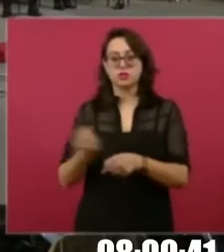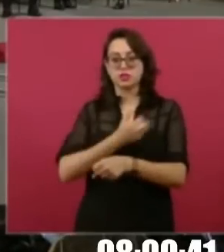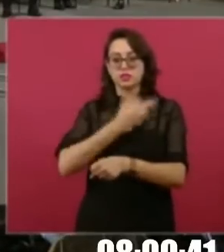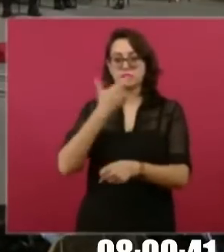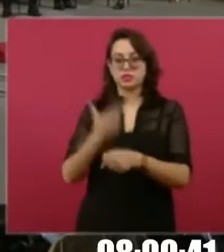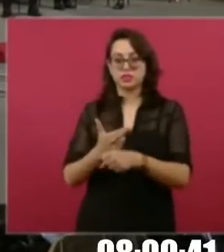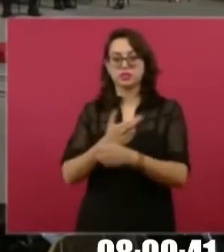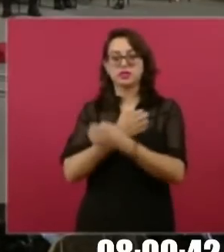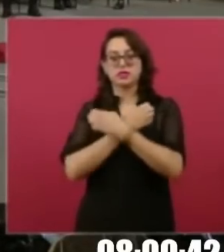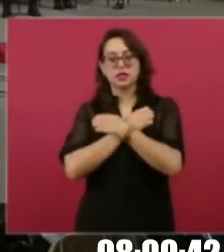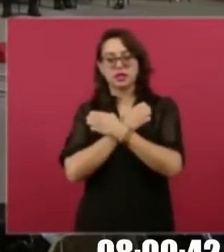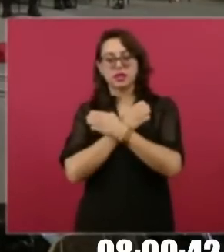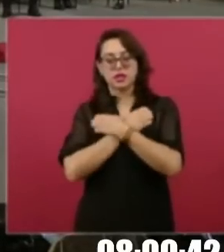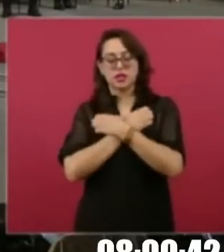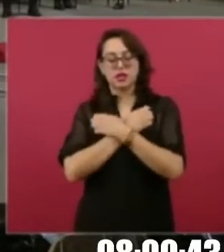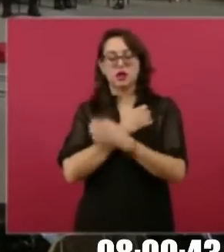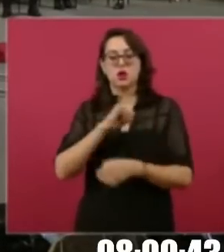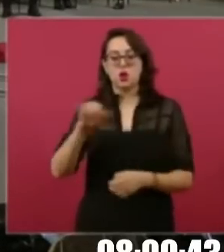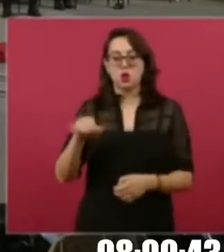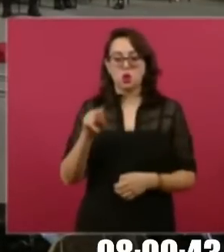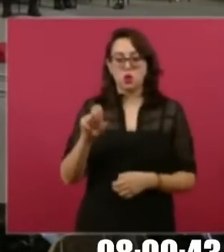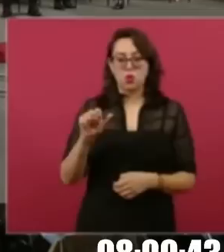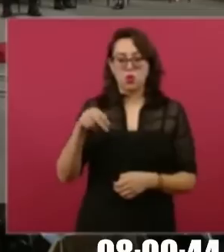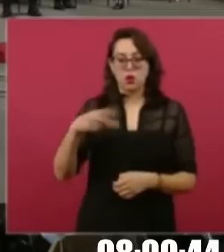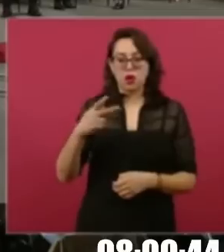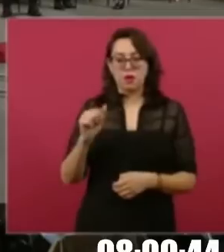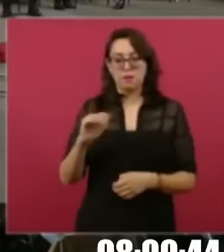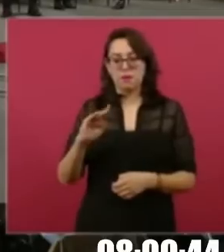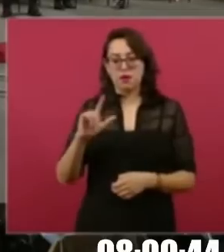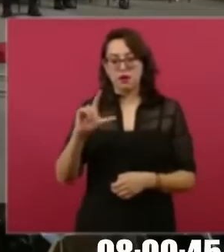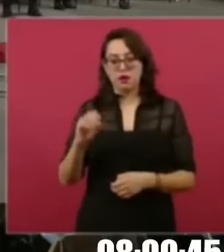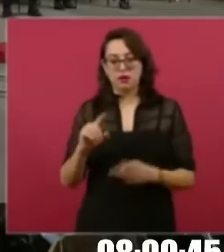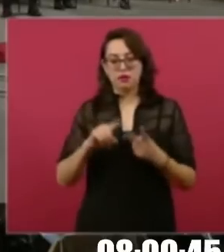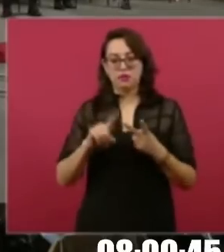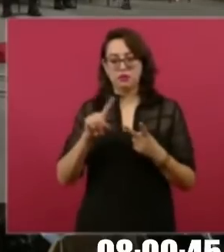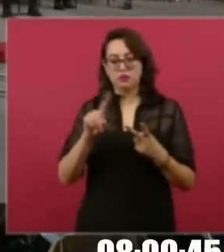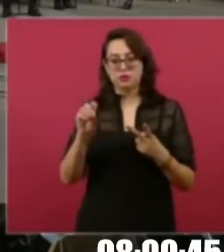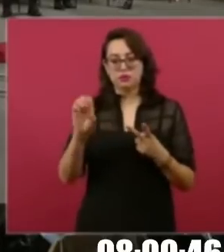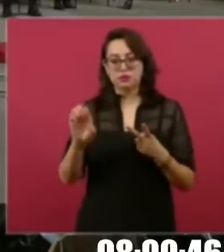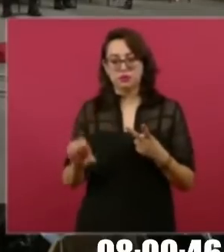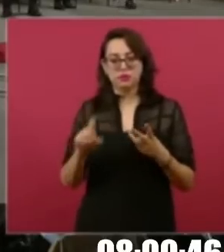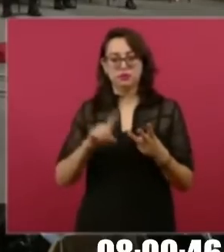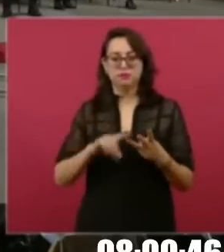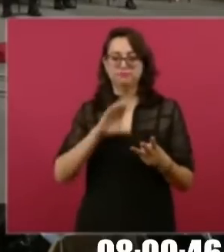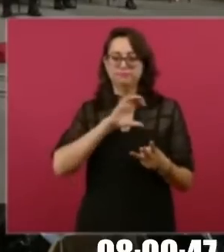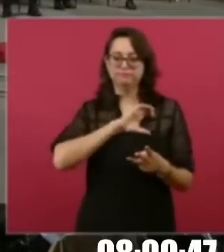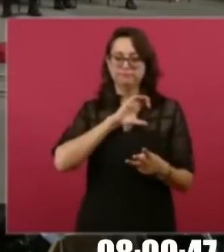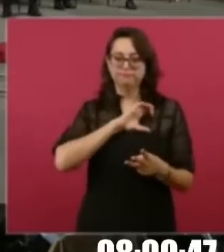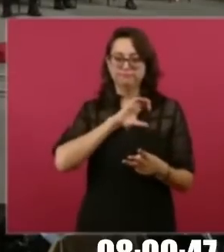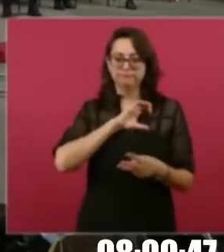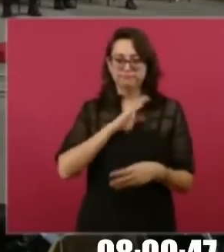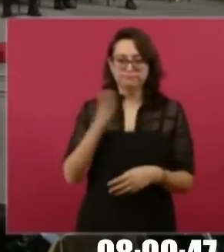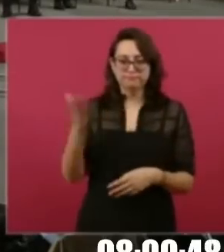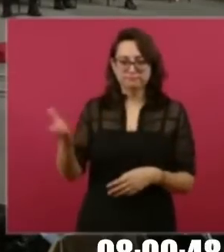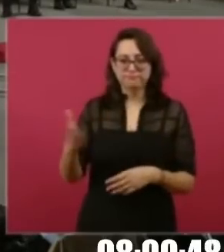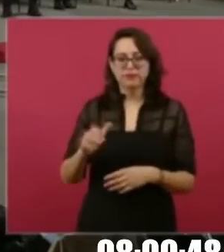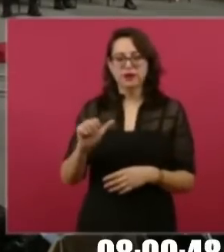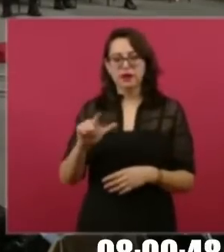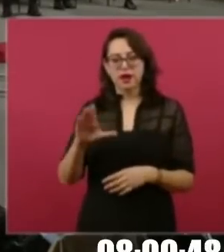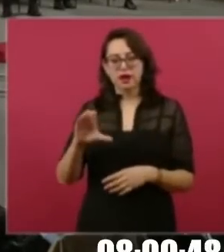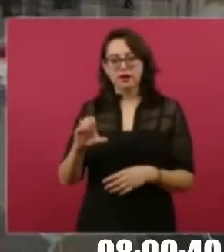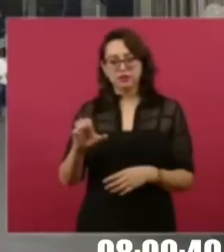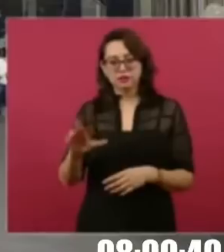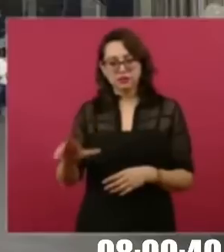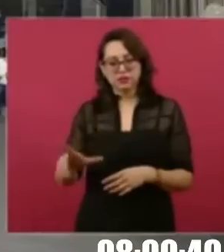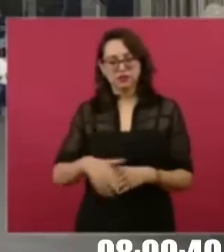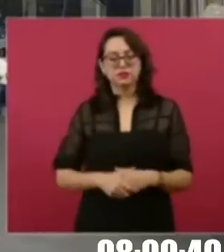de Educación Juan Pablo Zoé y a mi querido y admirado médicos Muchísimas